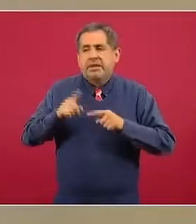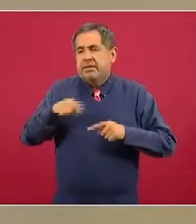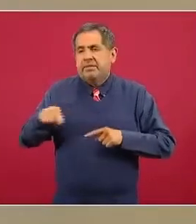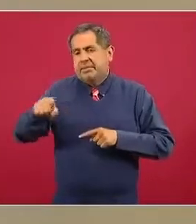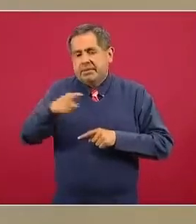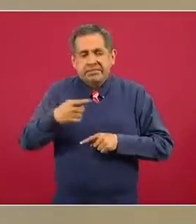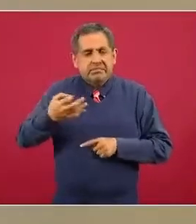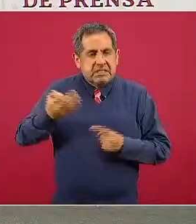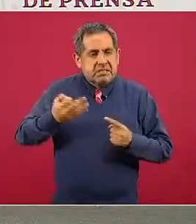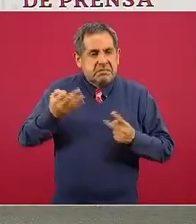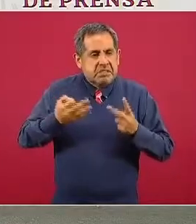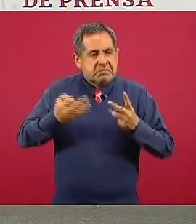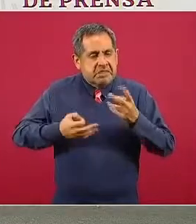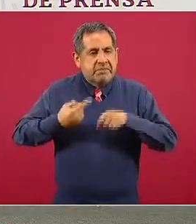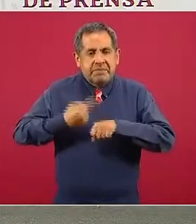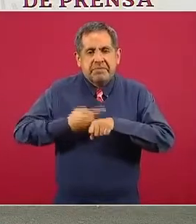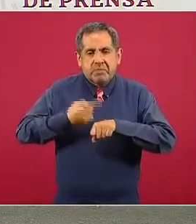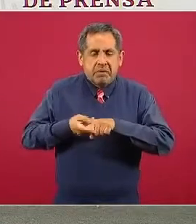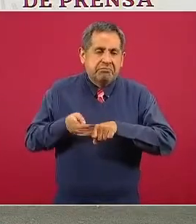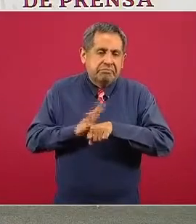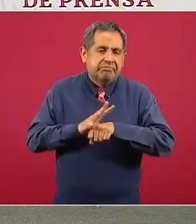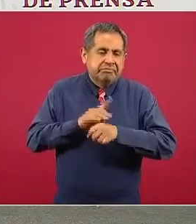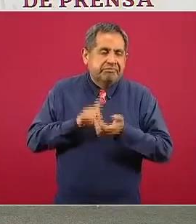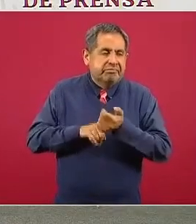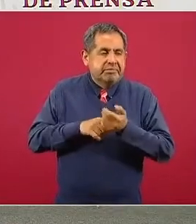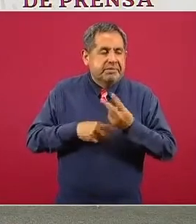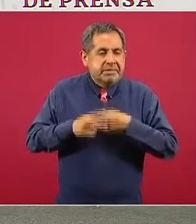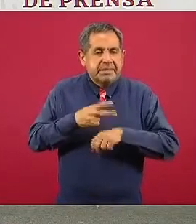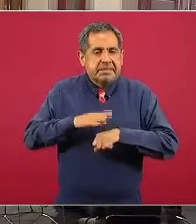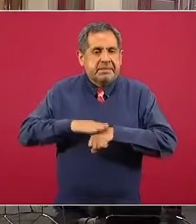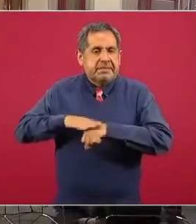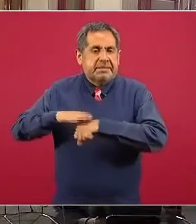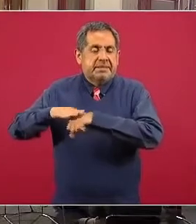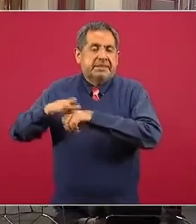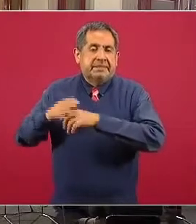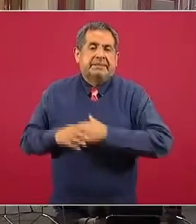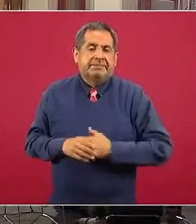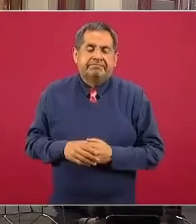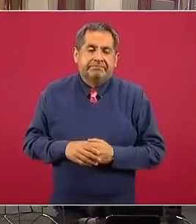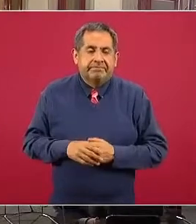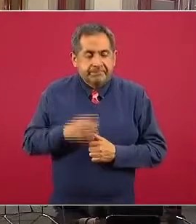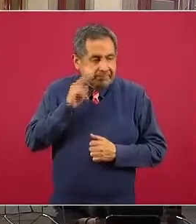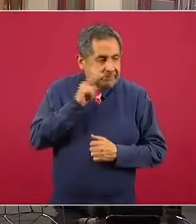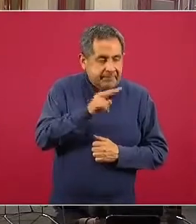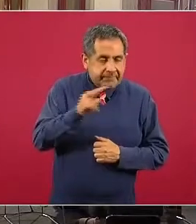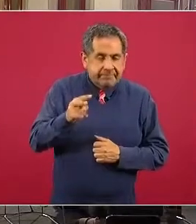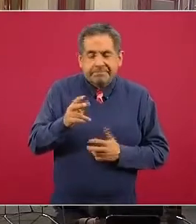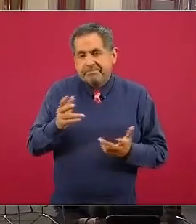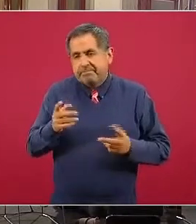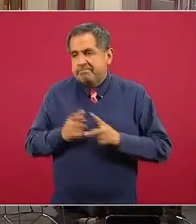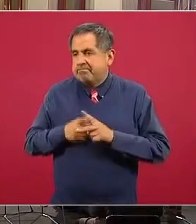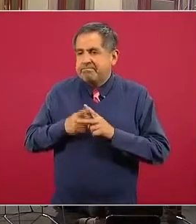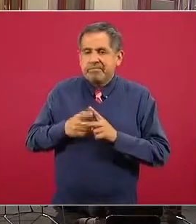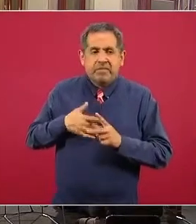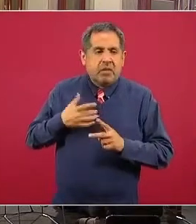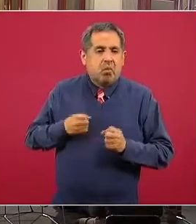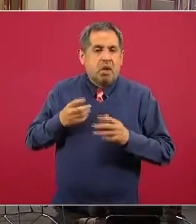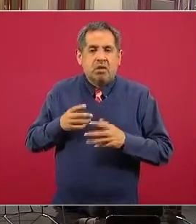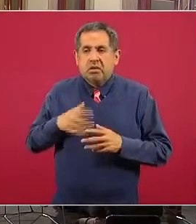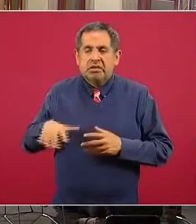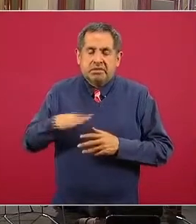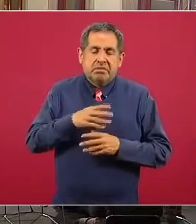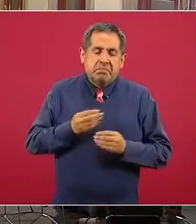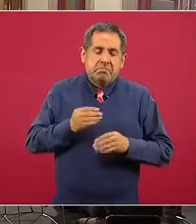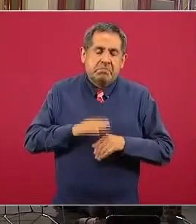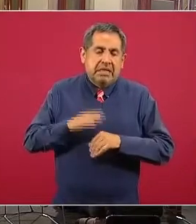de casos que se van confirmando, y a su vez el porcentaje de positividad que nos permite estimar a los